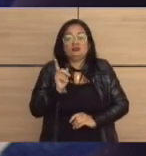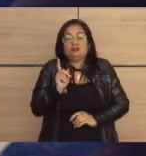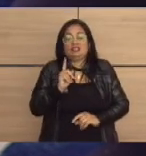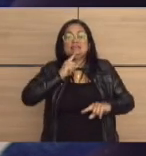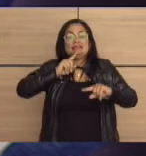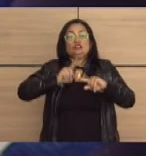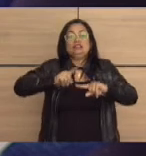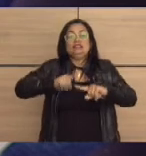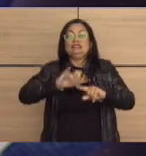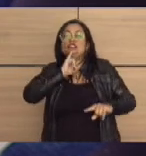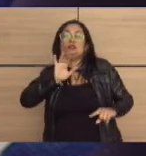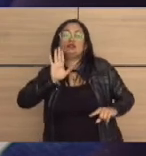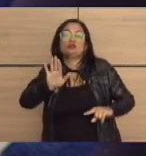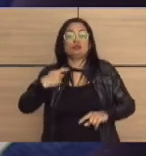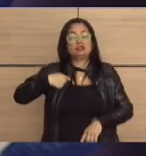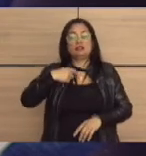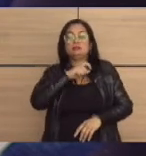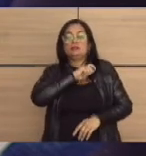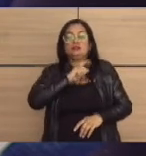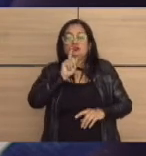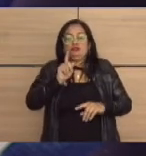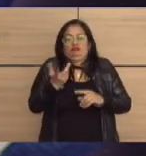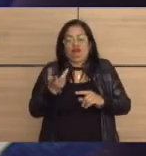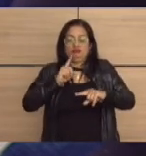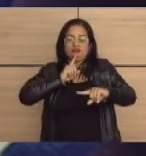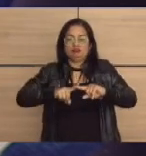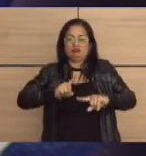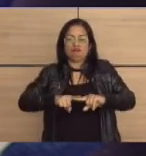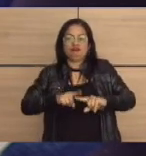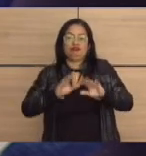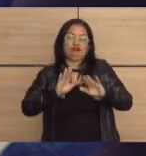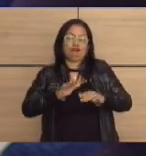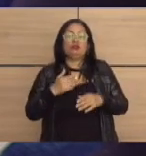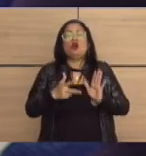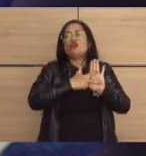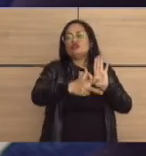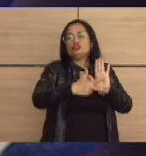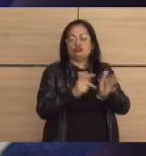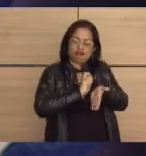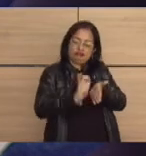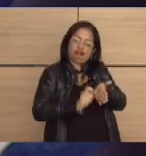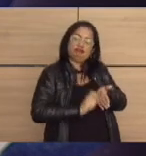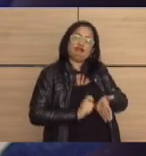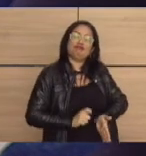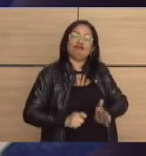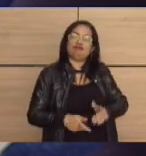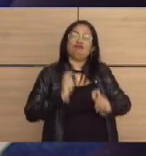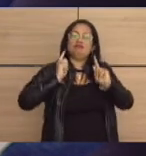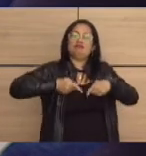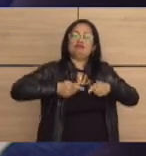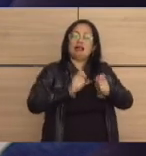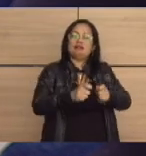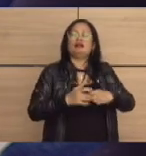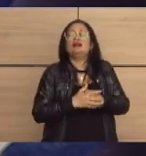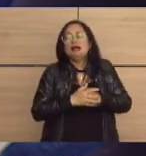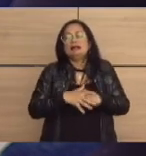latín, ¿no? Esa Constitución era una Constitución que fue fecunda en unas cosas, pero